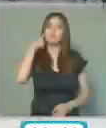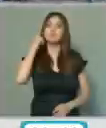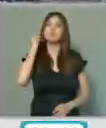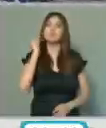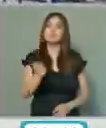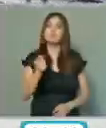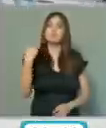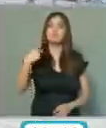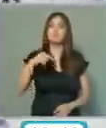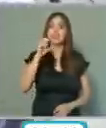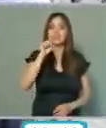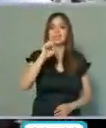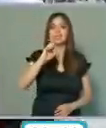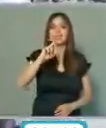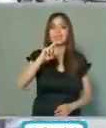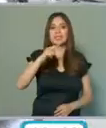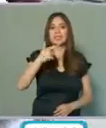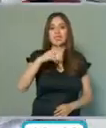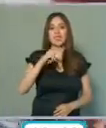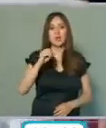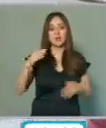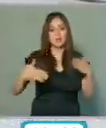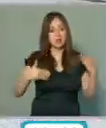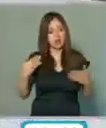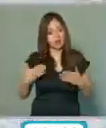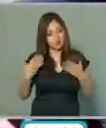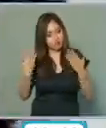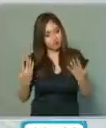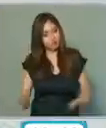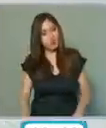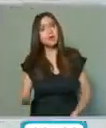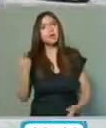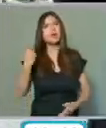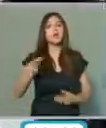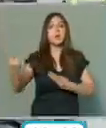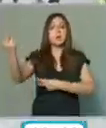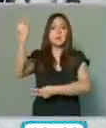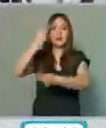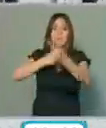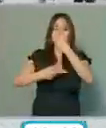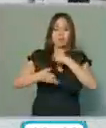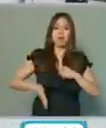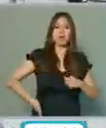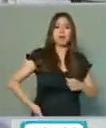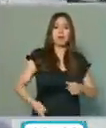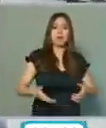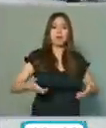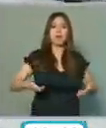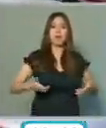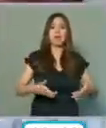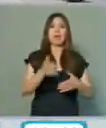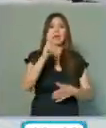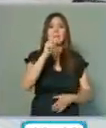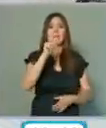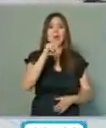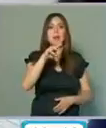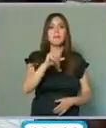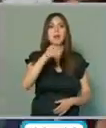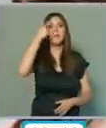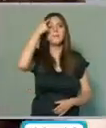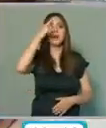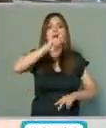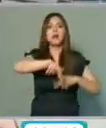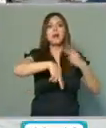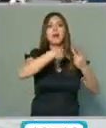Sergio el bailador, nada más para que vea. Pero tú, Alberto, venimos aquí sobre la calle de Palma para ir a Santo Domingo, en donde vamos